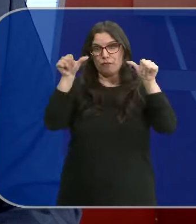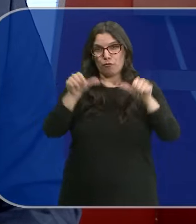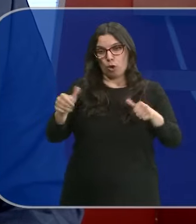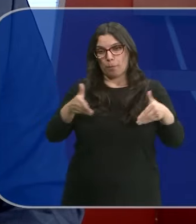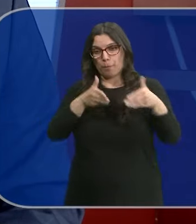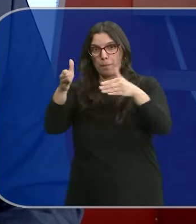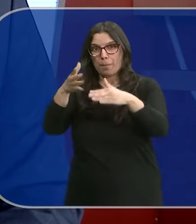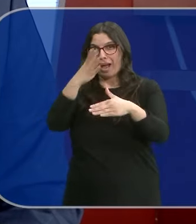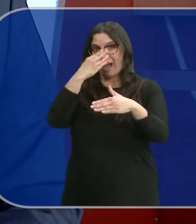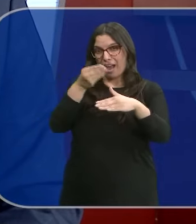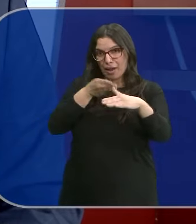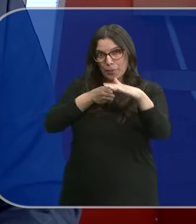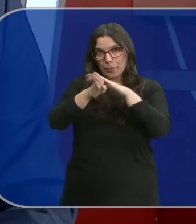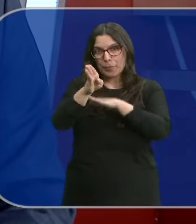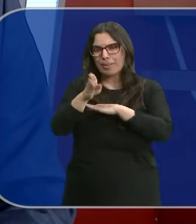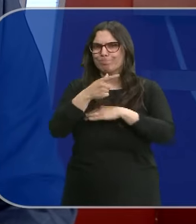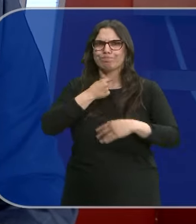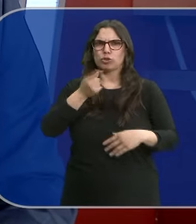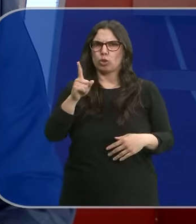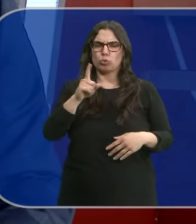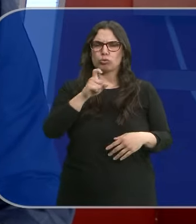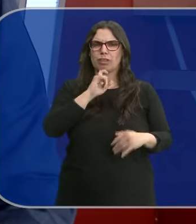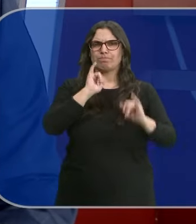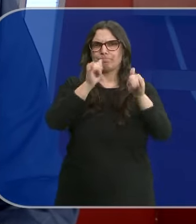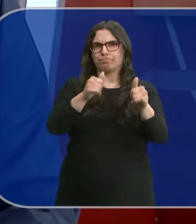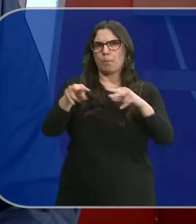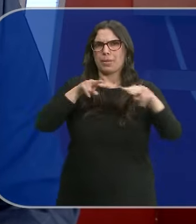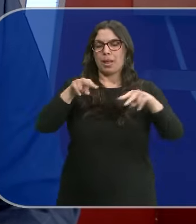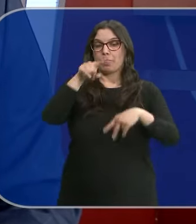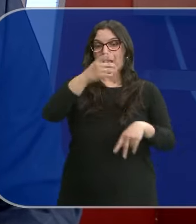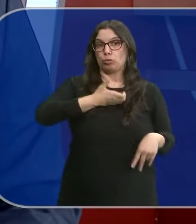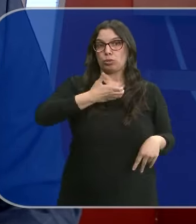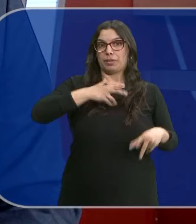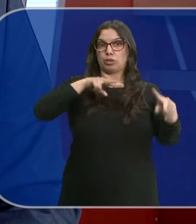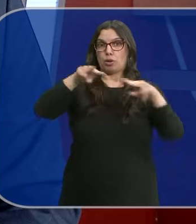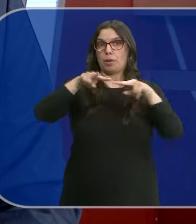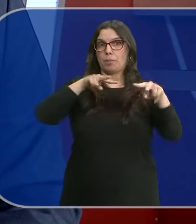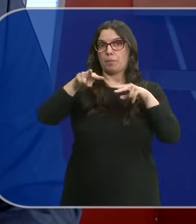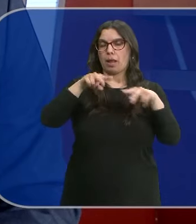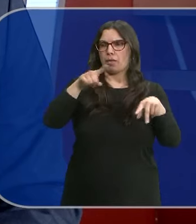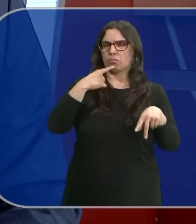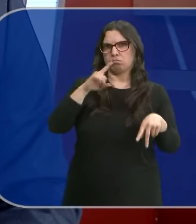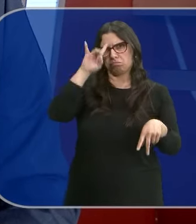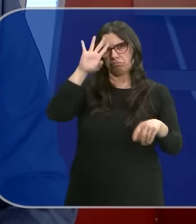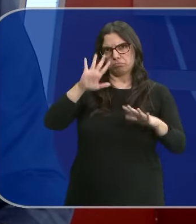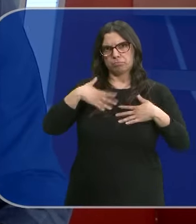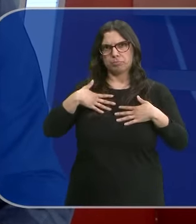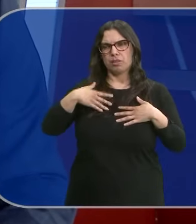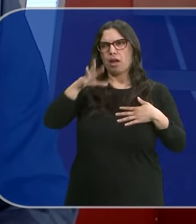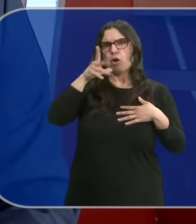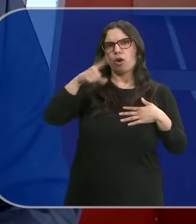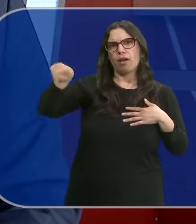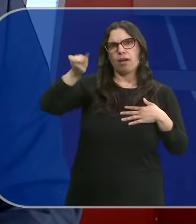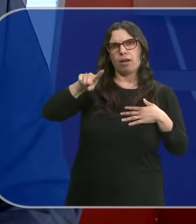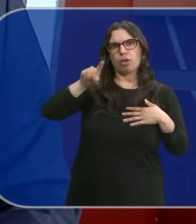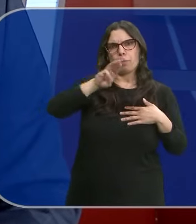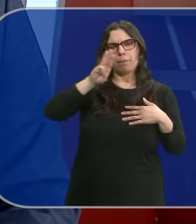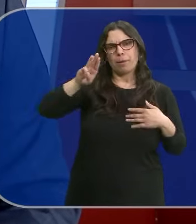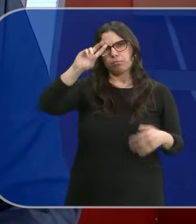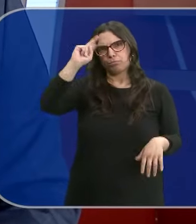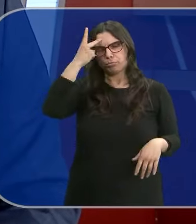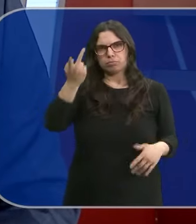elegida para el acceso de los trenes a Miranda de Ebro. El ayuntamiento de esta localidad burgalesa muestra su sorpresa por el cambio de postura del Partido